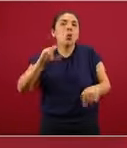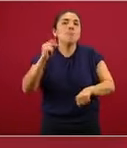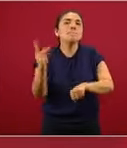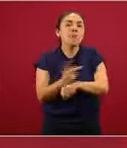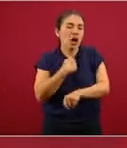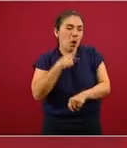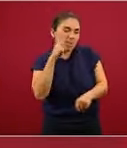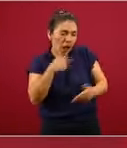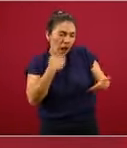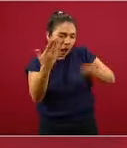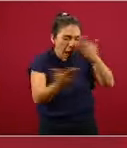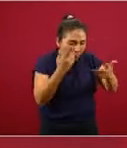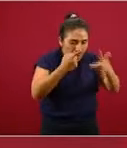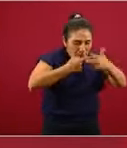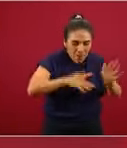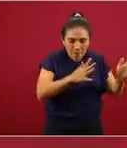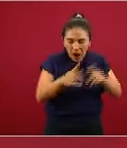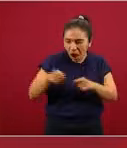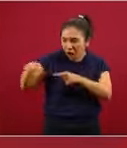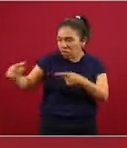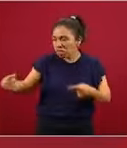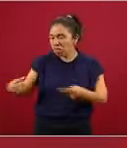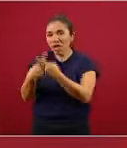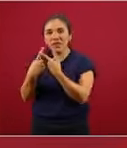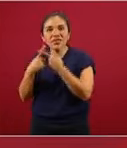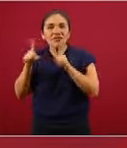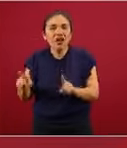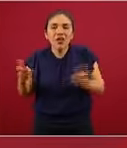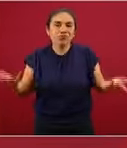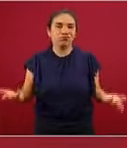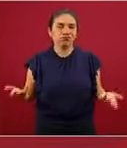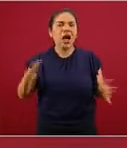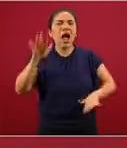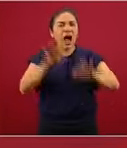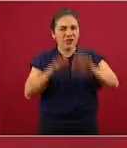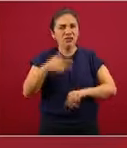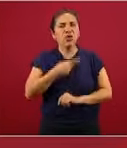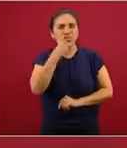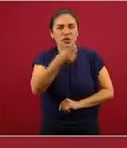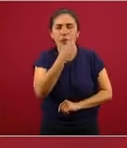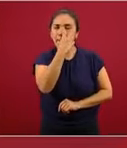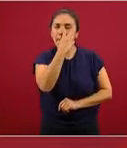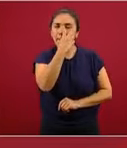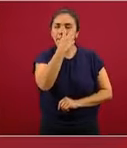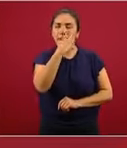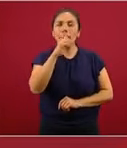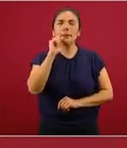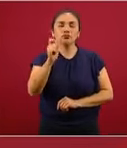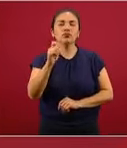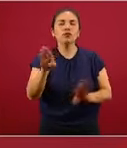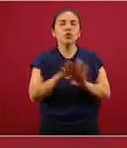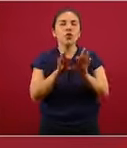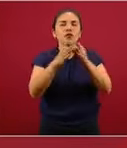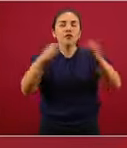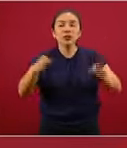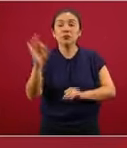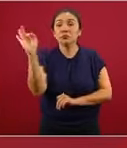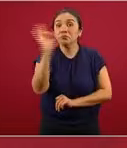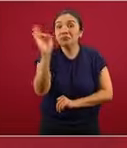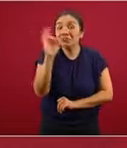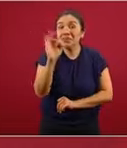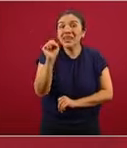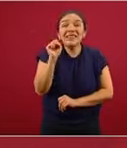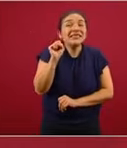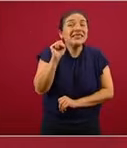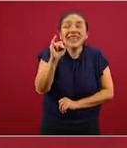lo que se predijo. Y en otras ocasiones he usado la expresión que le tomé prestada a los matemáticos: sí y